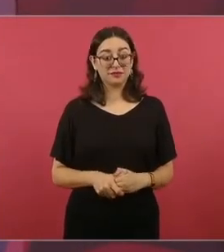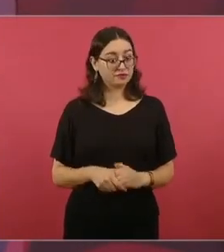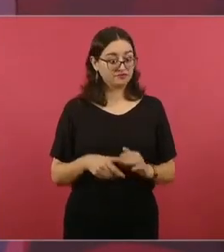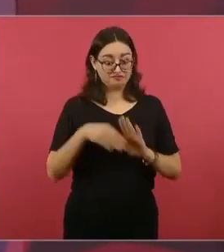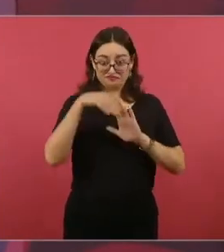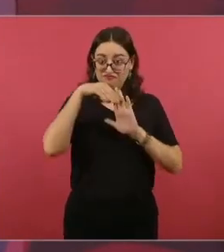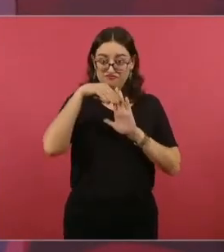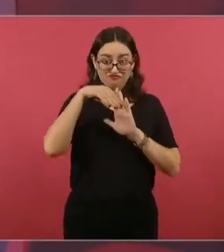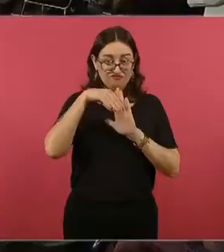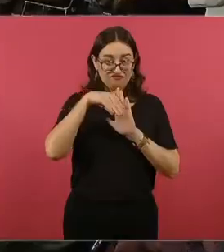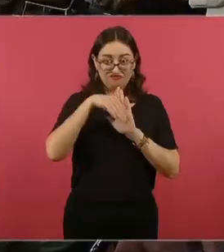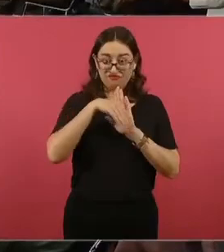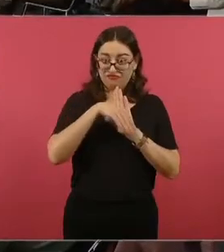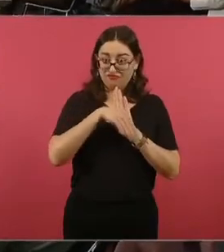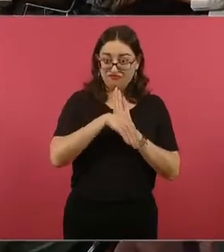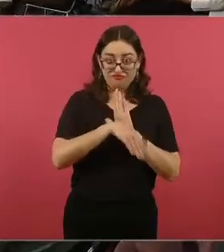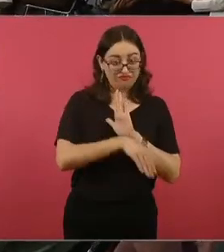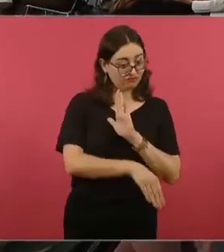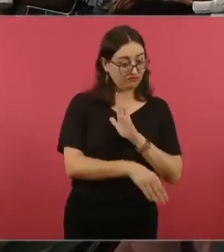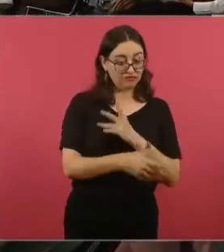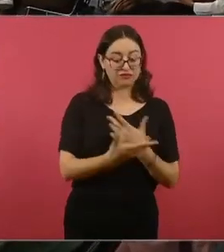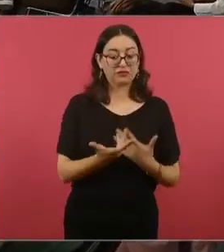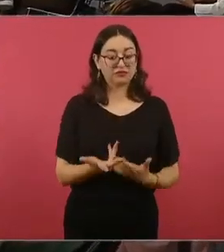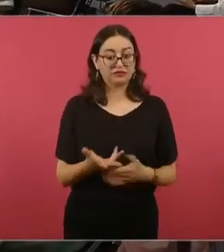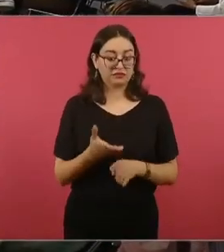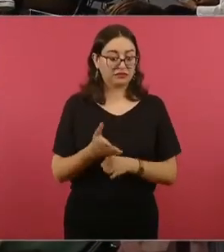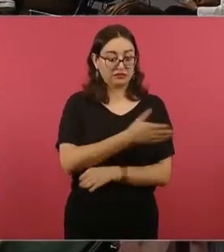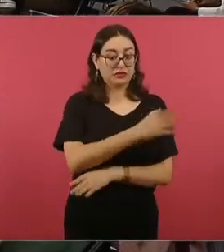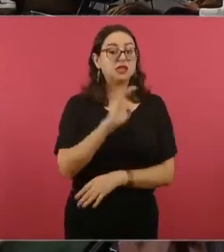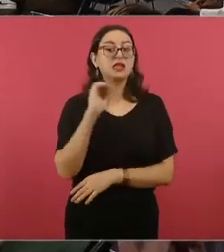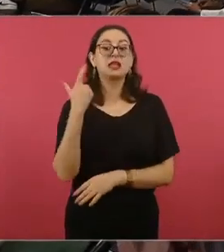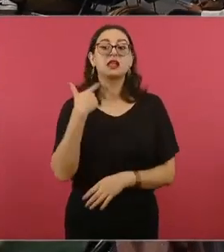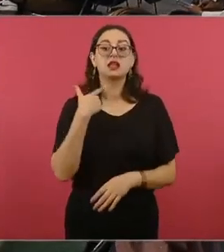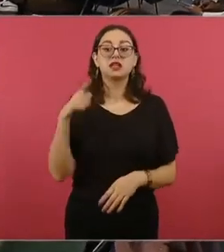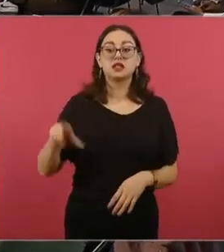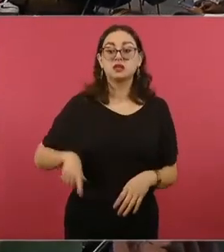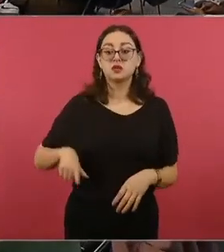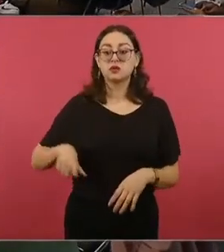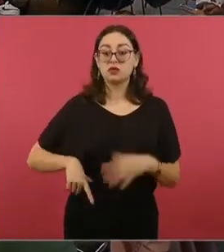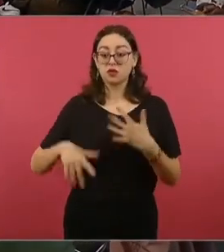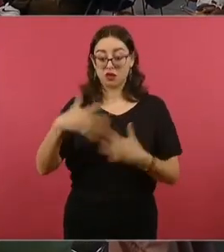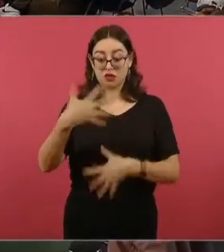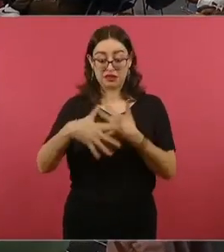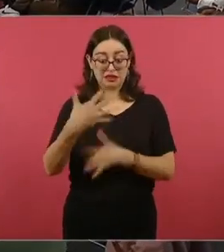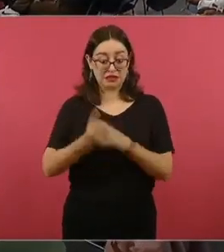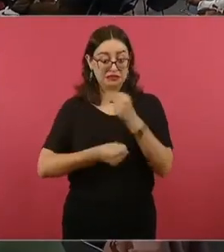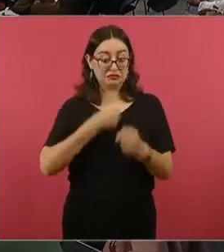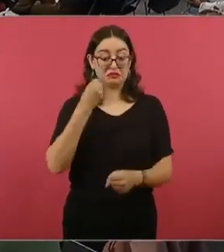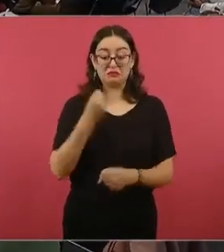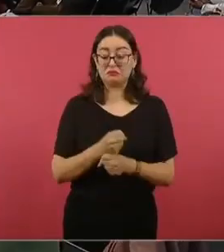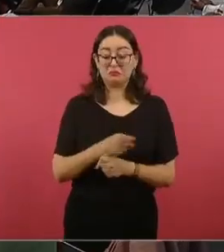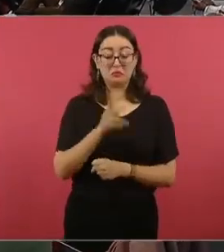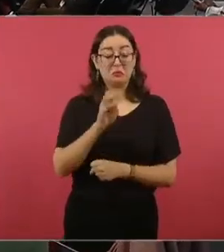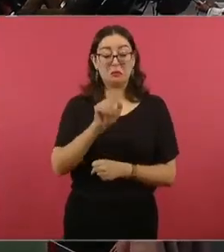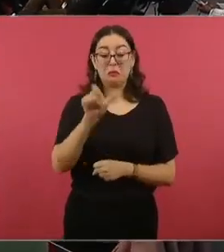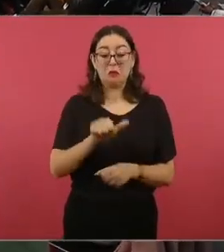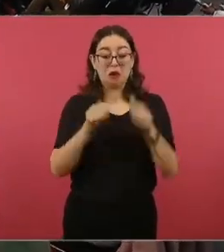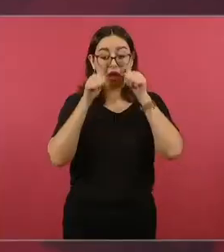porque fue muy responsable lo que hicieron. Bueno, hasta lo podemos ver, no tienes una gráfica de